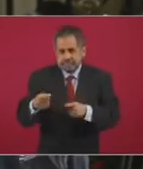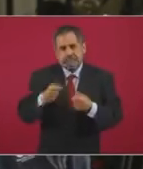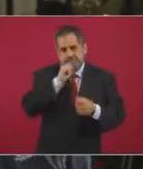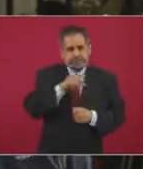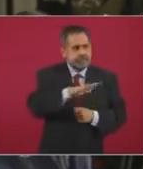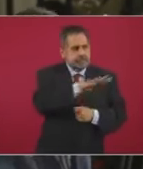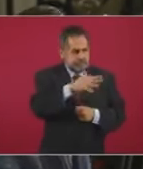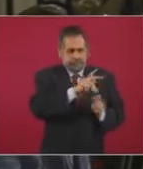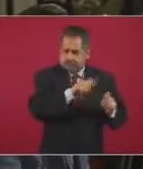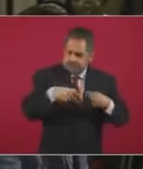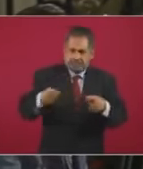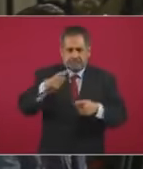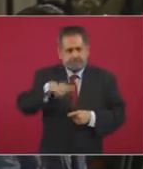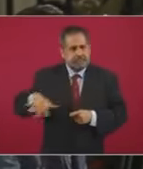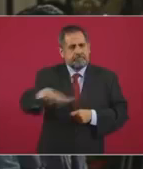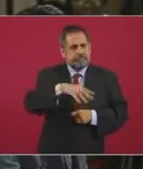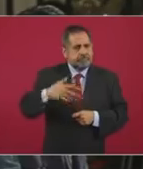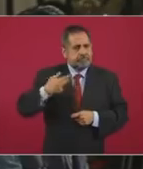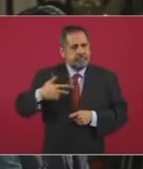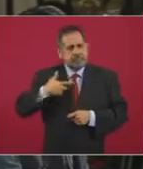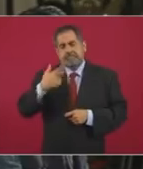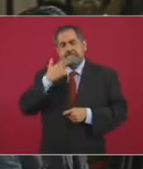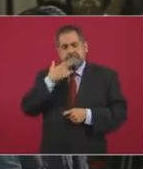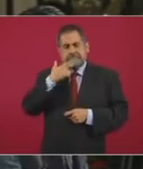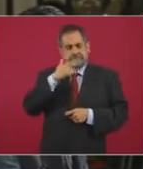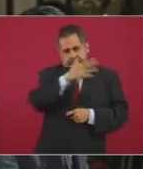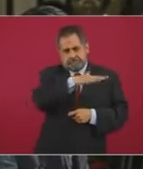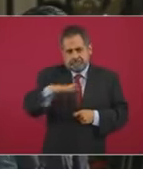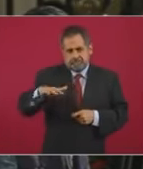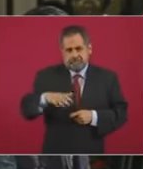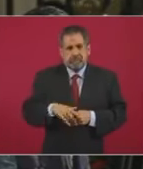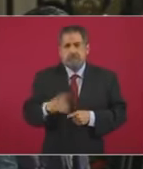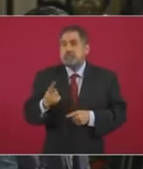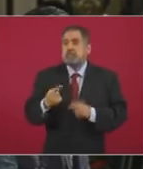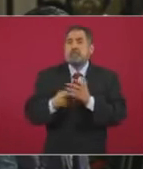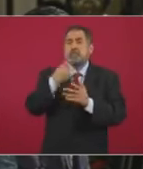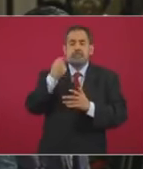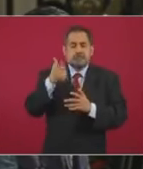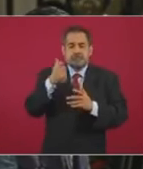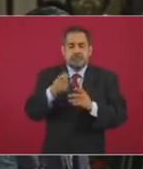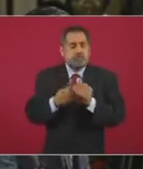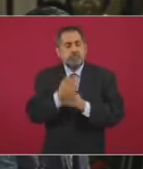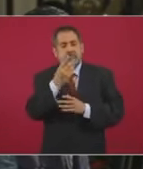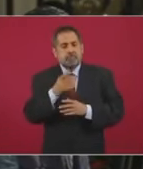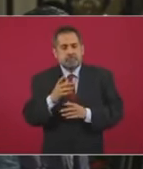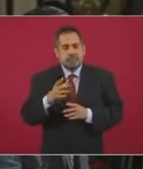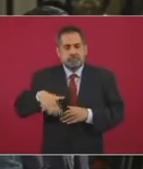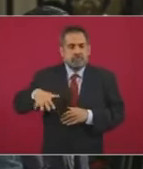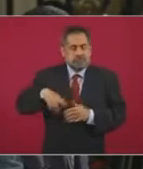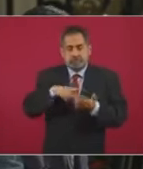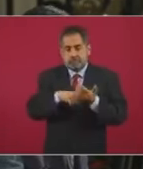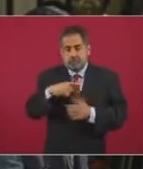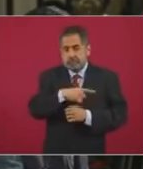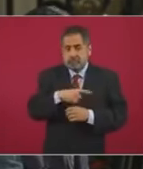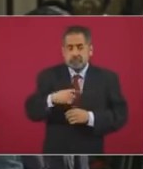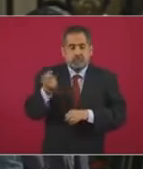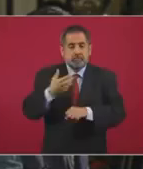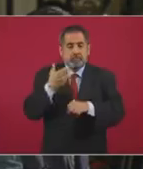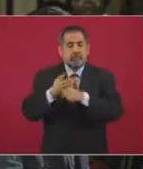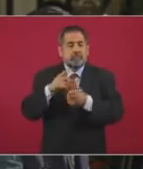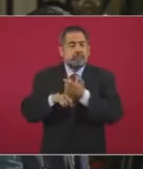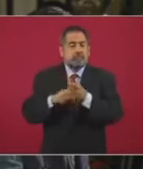playas al pueblo, ¿no? Es importante decirle que no es un caso nuevo, como lo dijo el